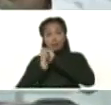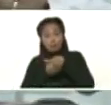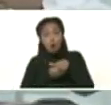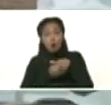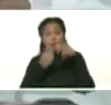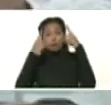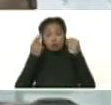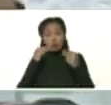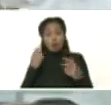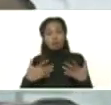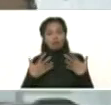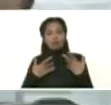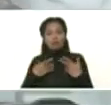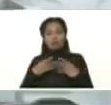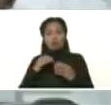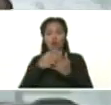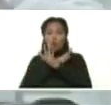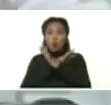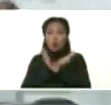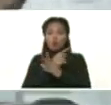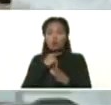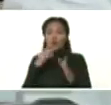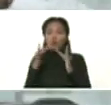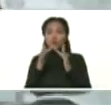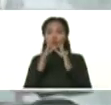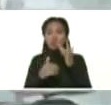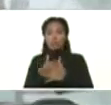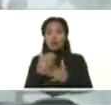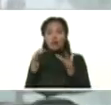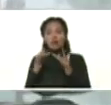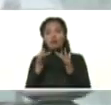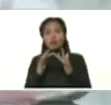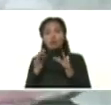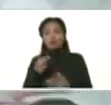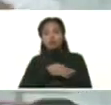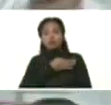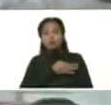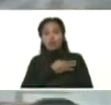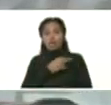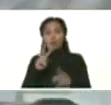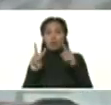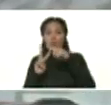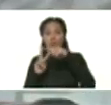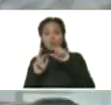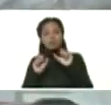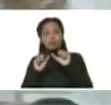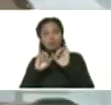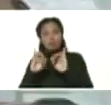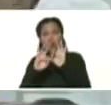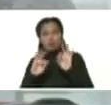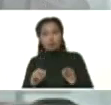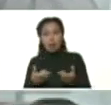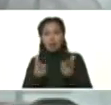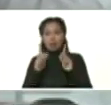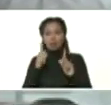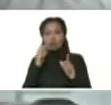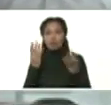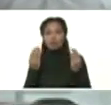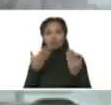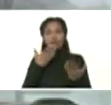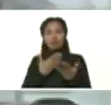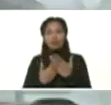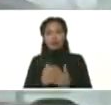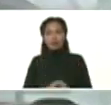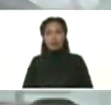disfrute sus juegos. Continuamos transmitiendo en redes sociales y por Venezolana de Televisión. ¿Estamos listos? Muchas gracias,